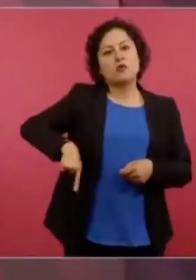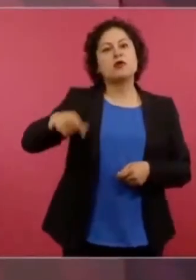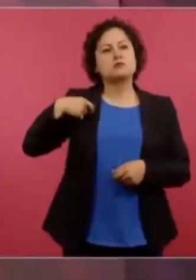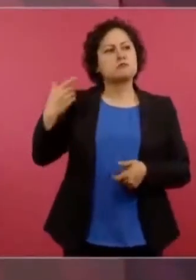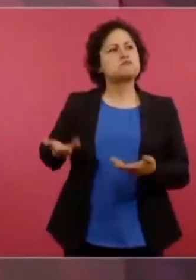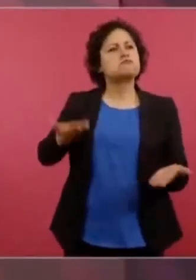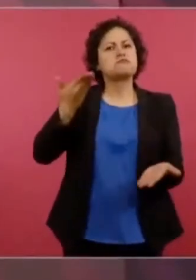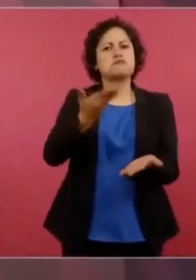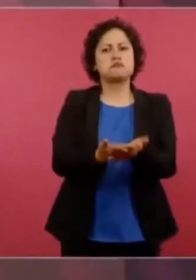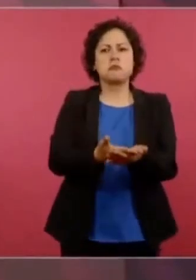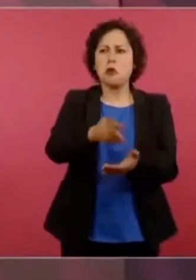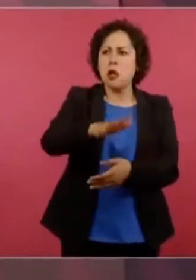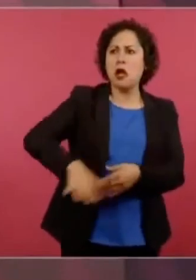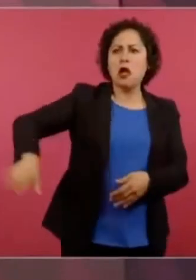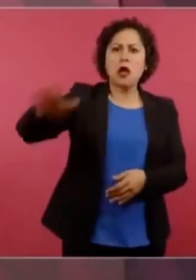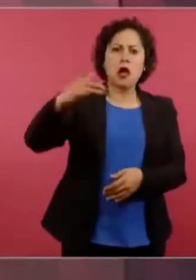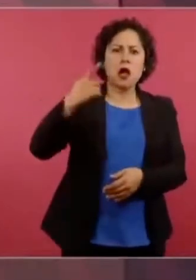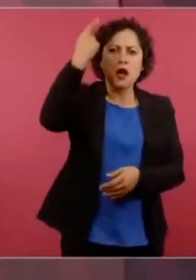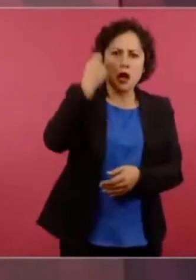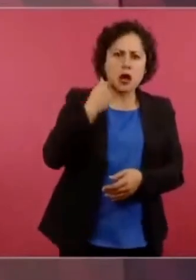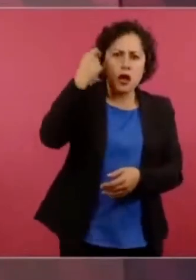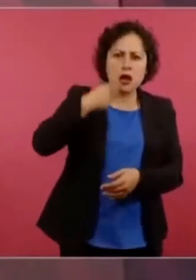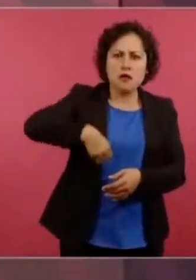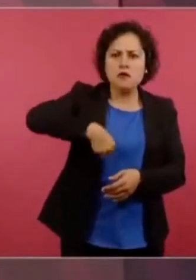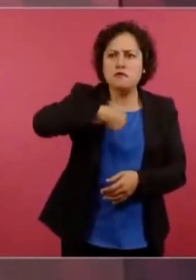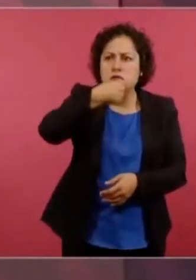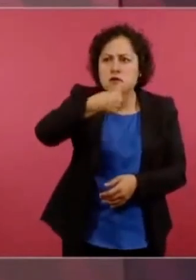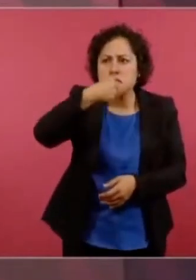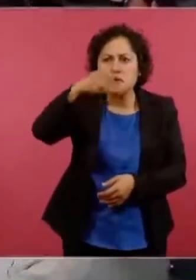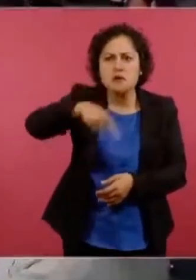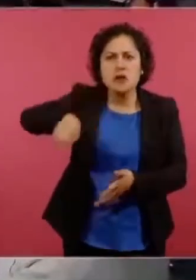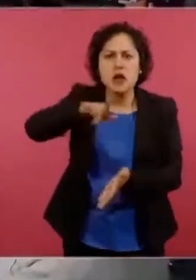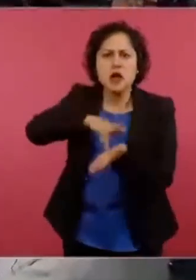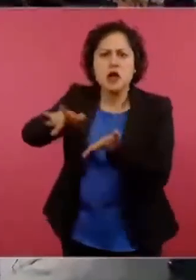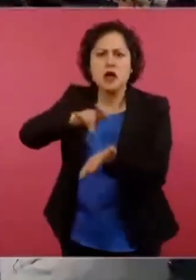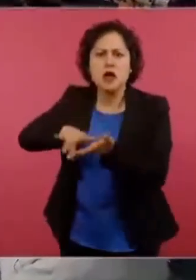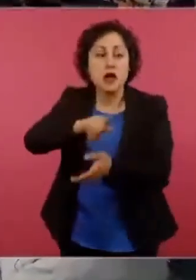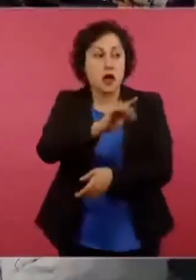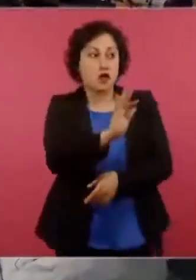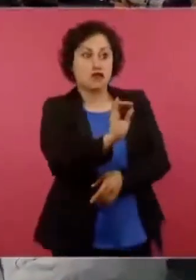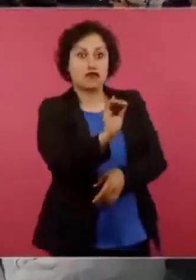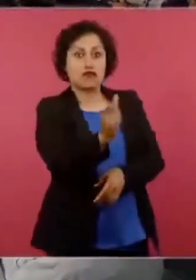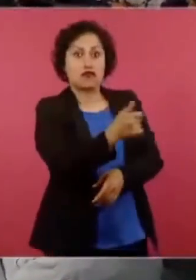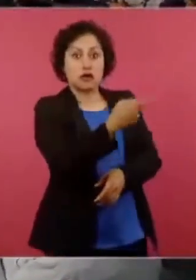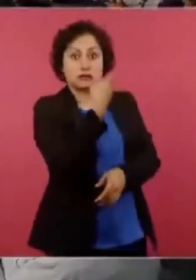mentiras. Esa fue su reacción. Pero tampoco